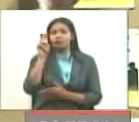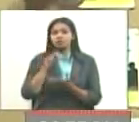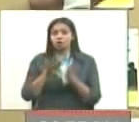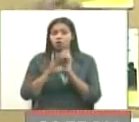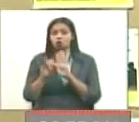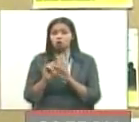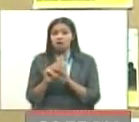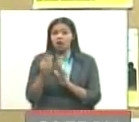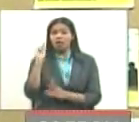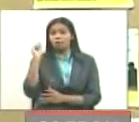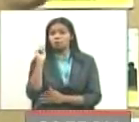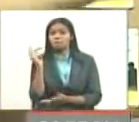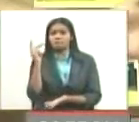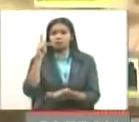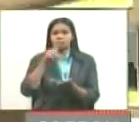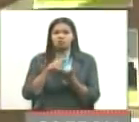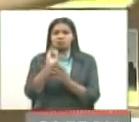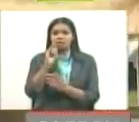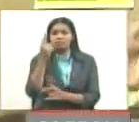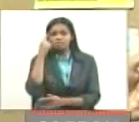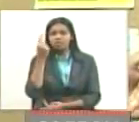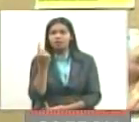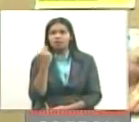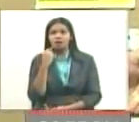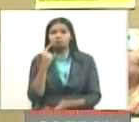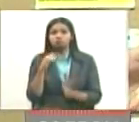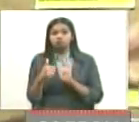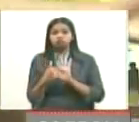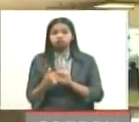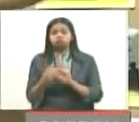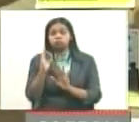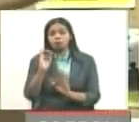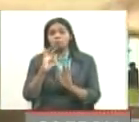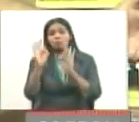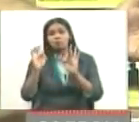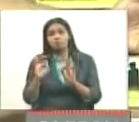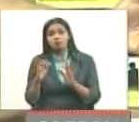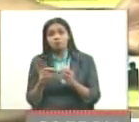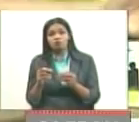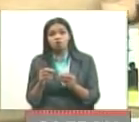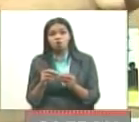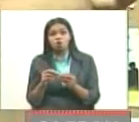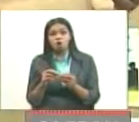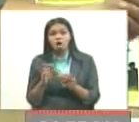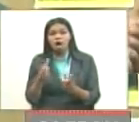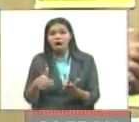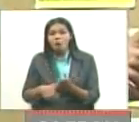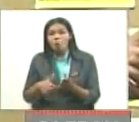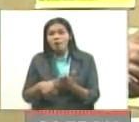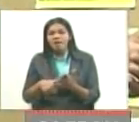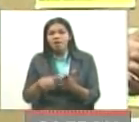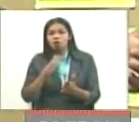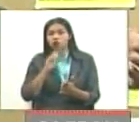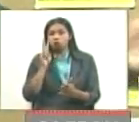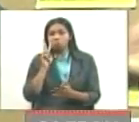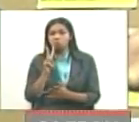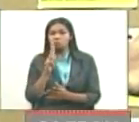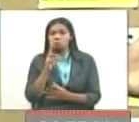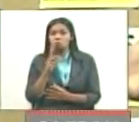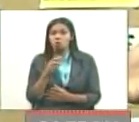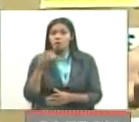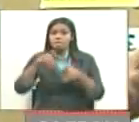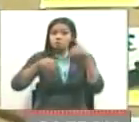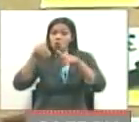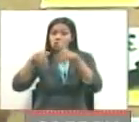parlamentaria a los que participaron ahí, que dejaron ellos su rastro, dejaron ellos su huella, nosotros lo procesaremos,